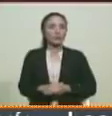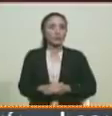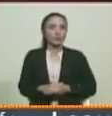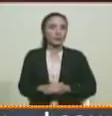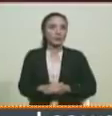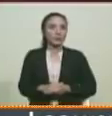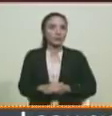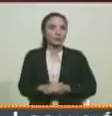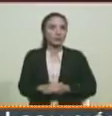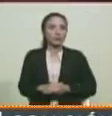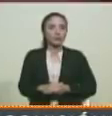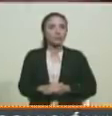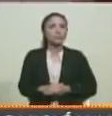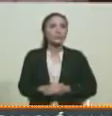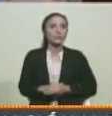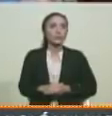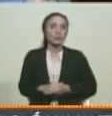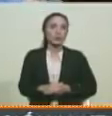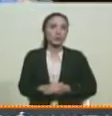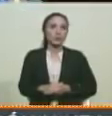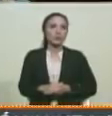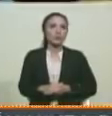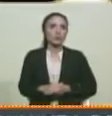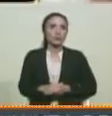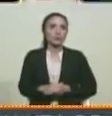Y establecimos una agenda.